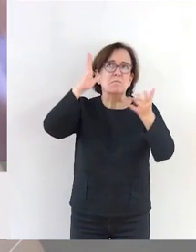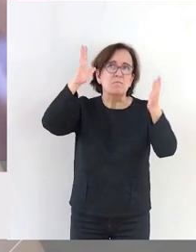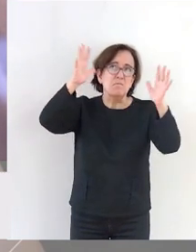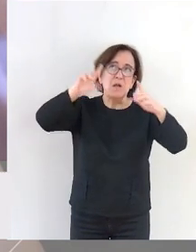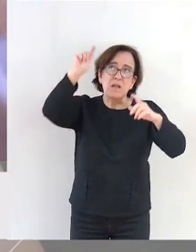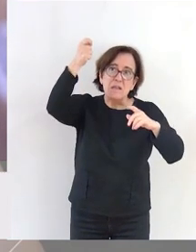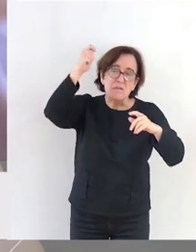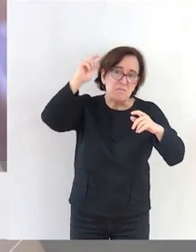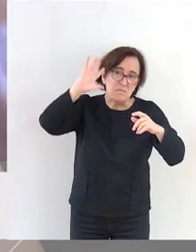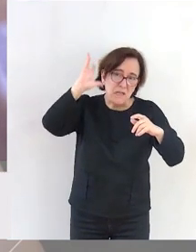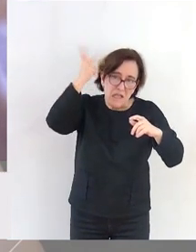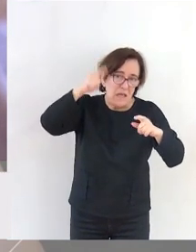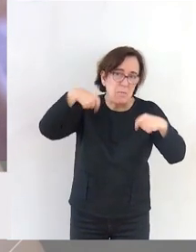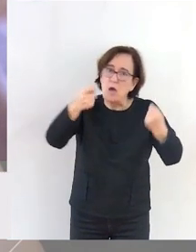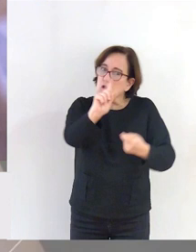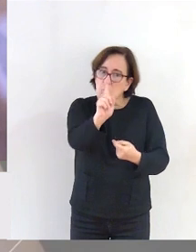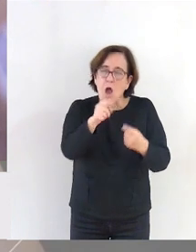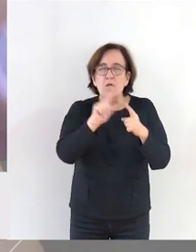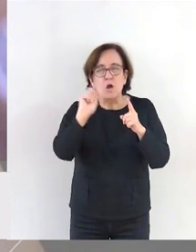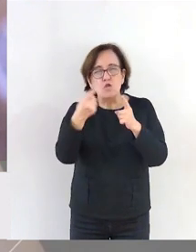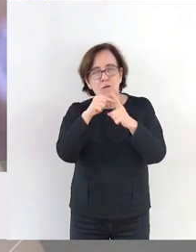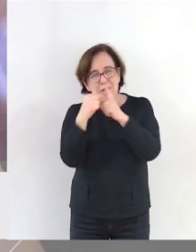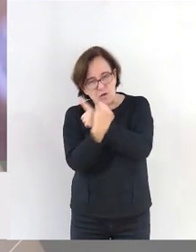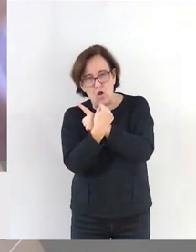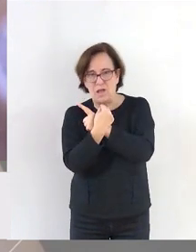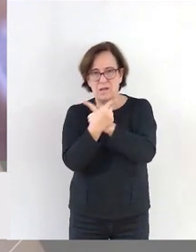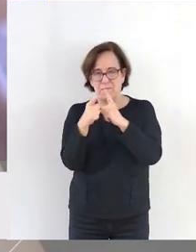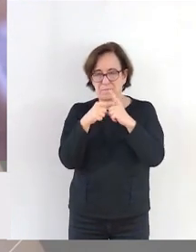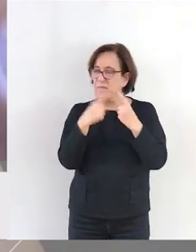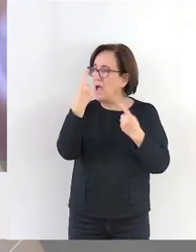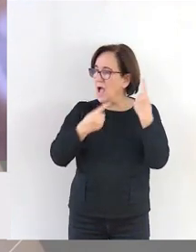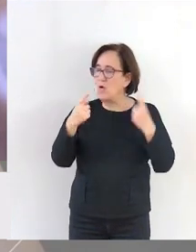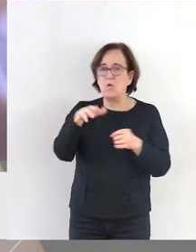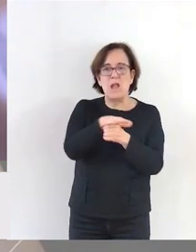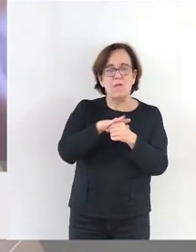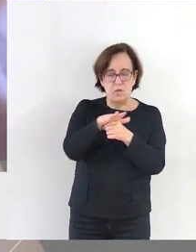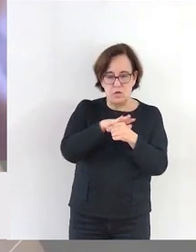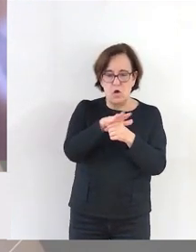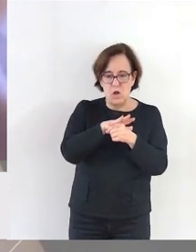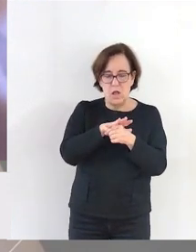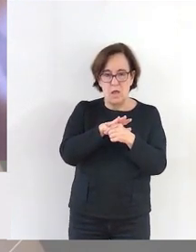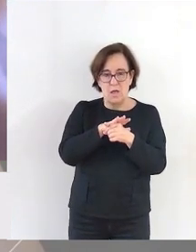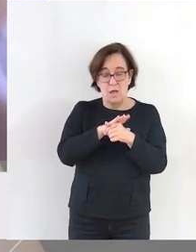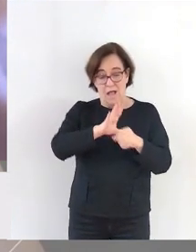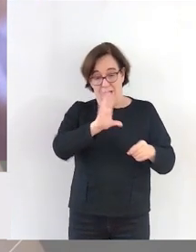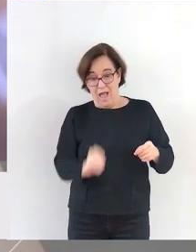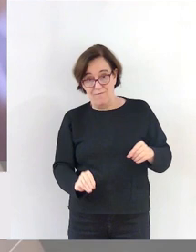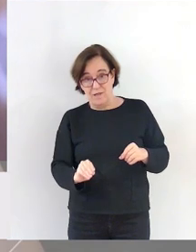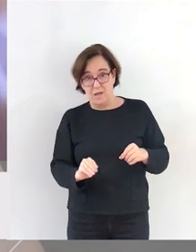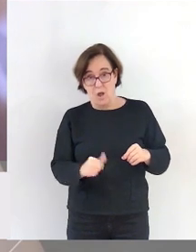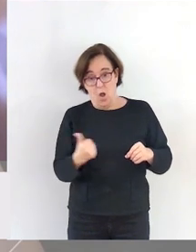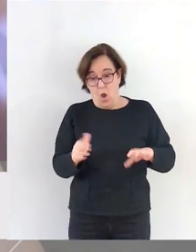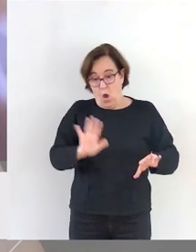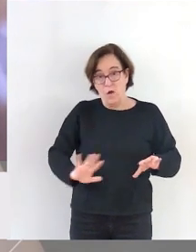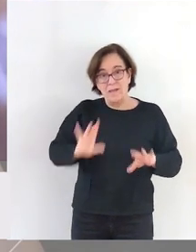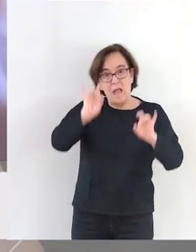ponían primero e en en en algunas zonas del Oeste africano también se